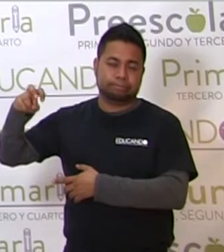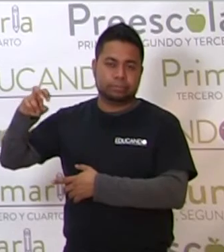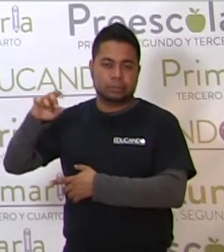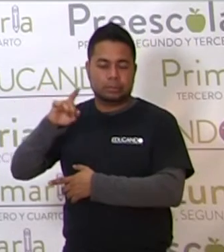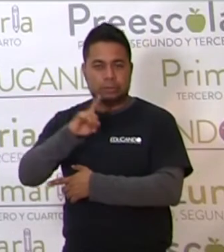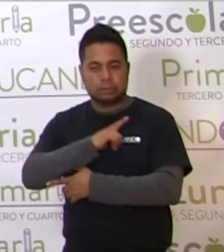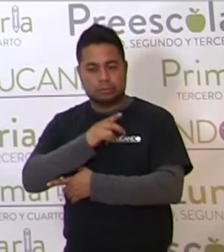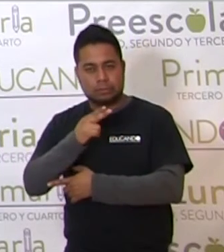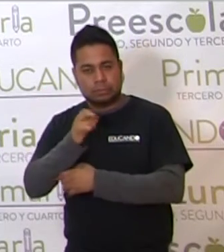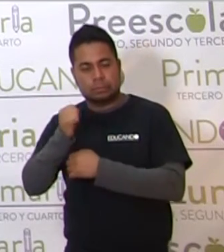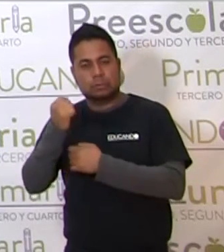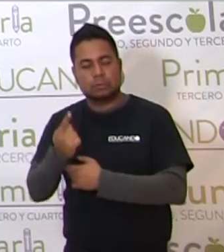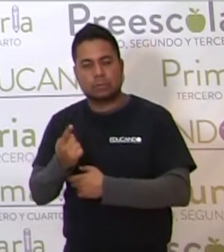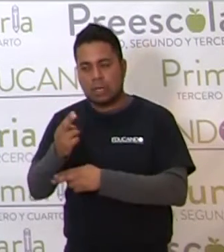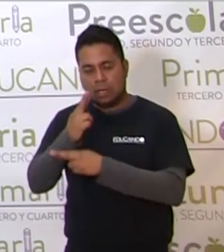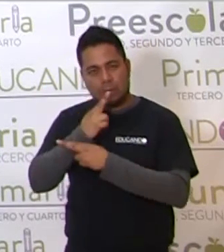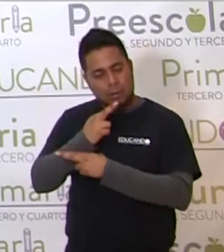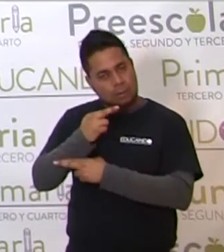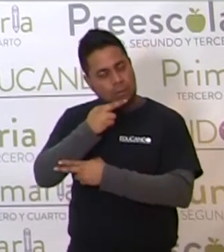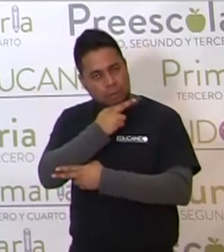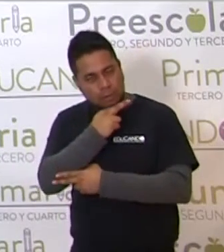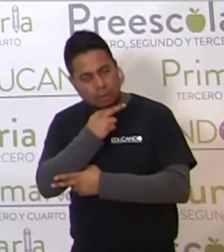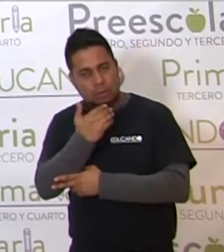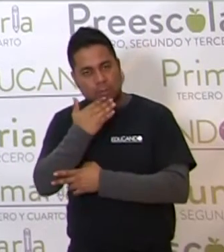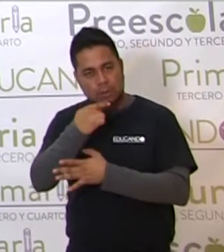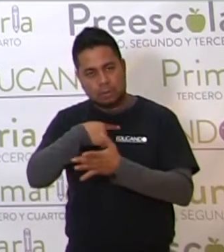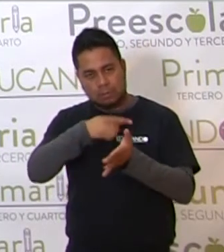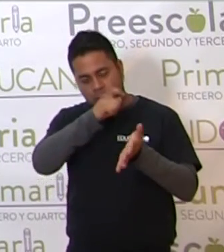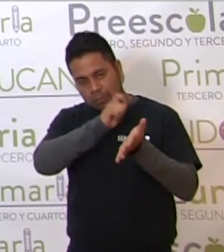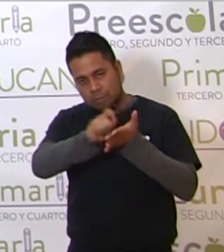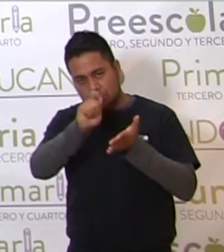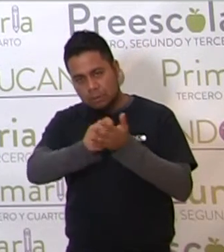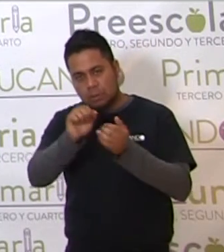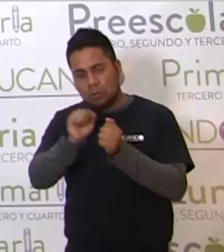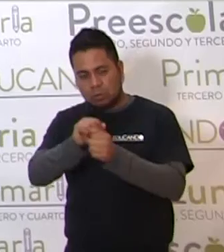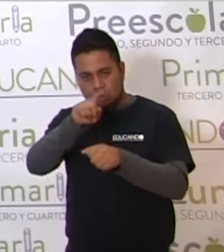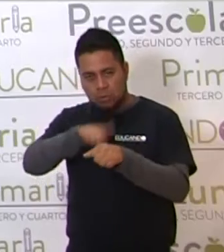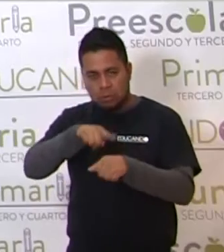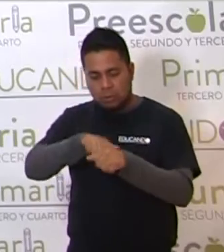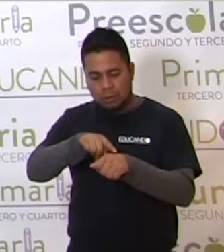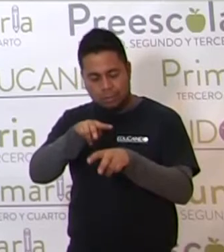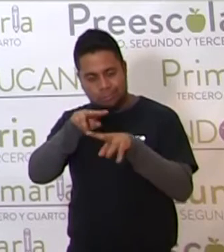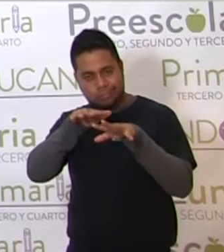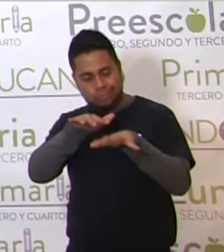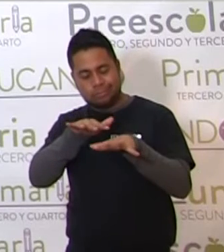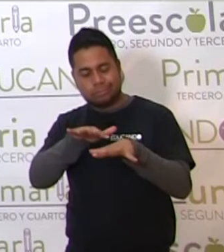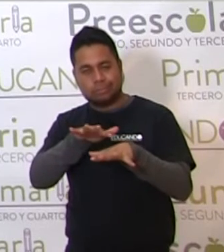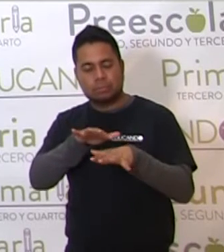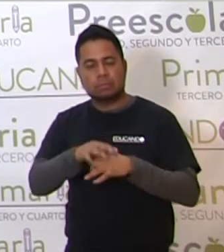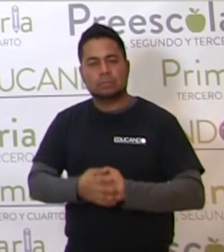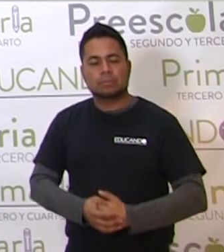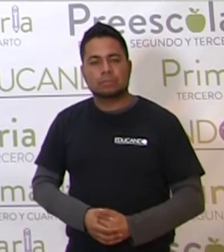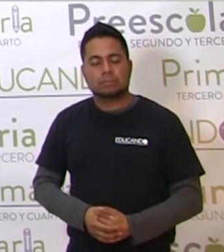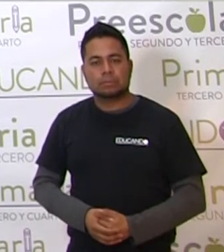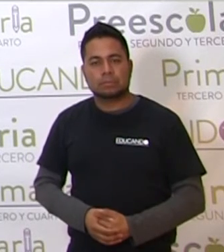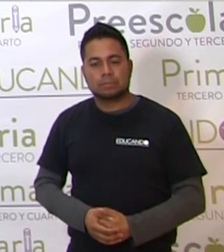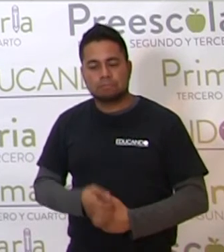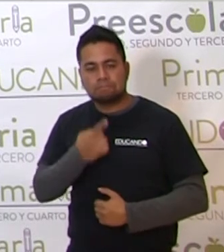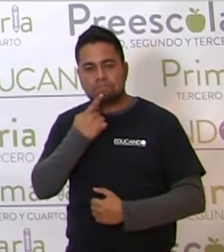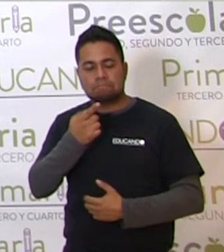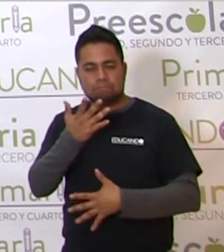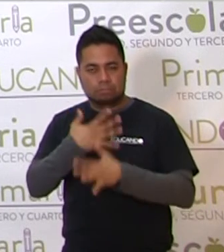bien qué rápido lo contestaste vamos a anotarlo con un color que puedas ver qué